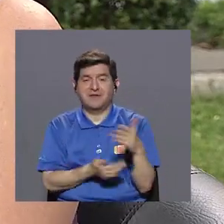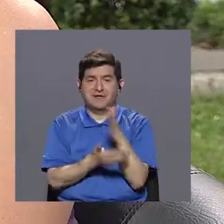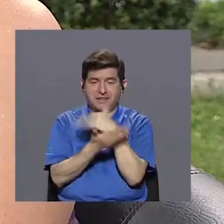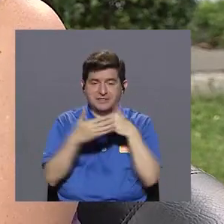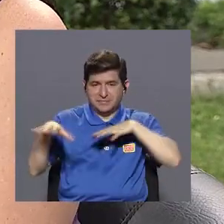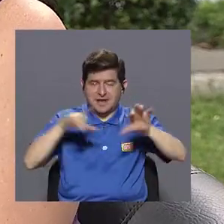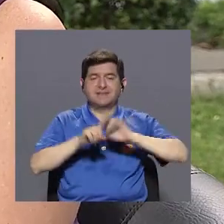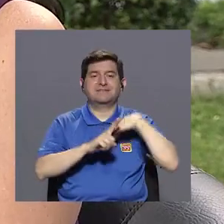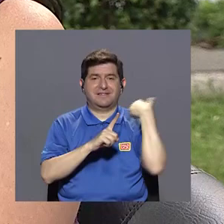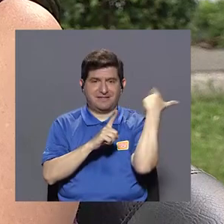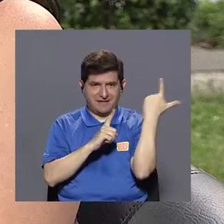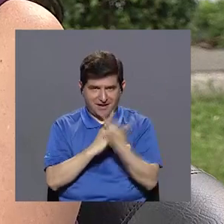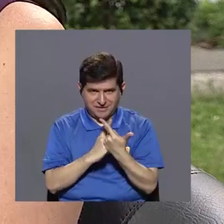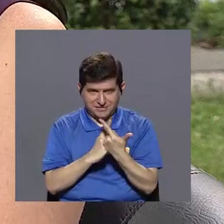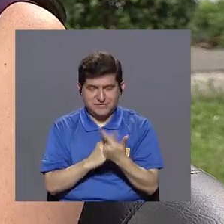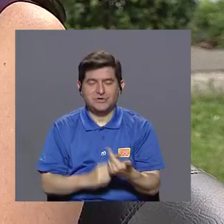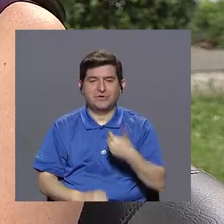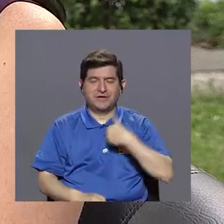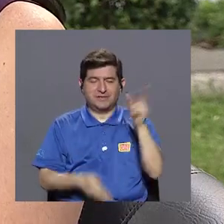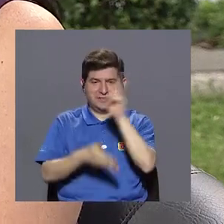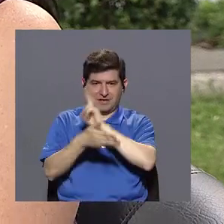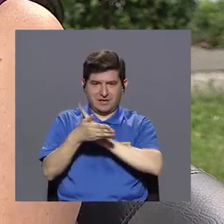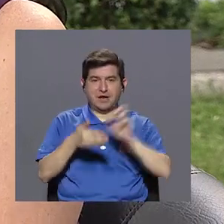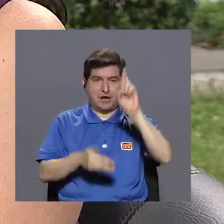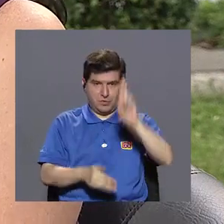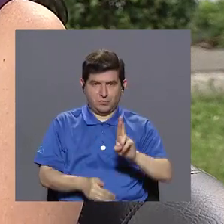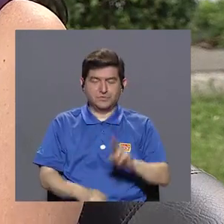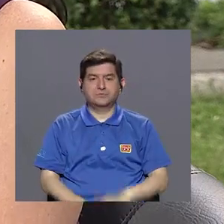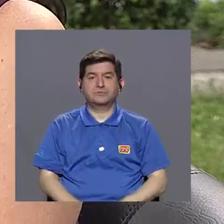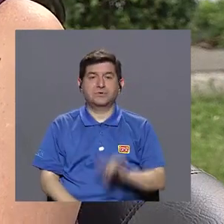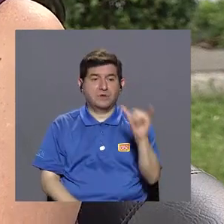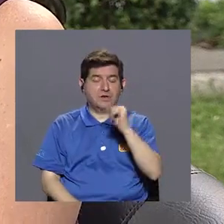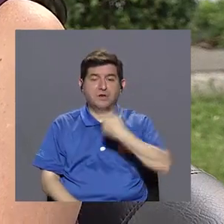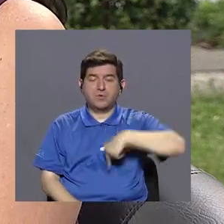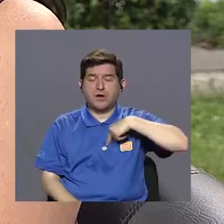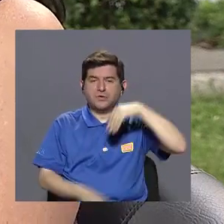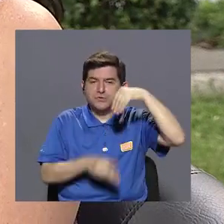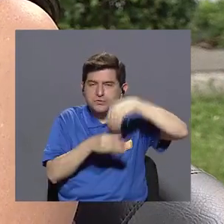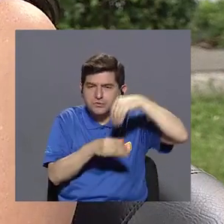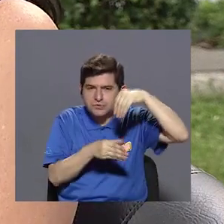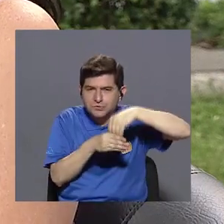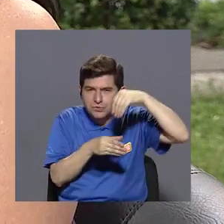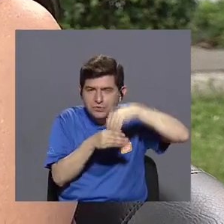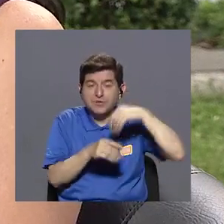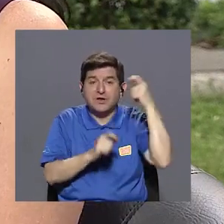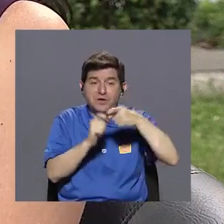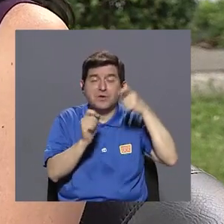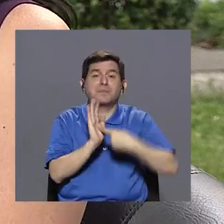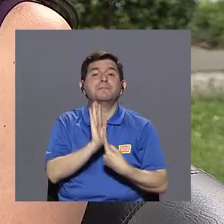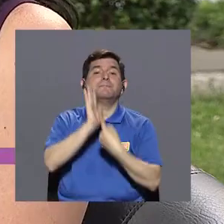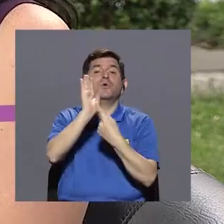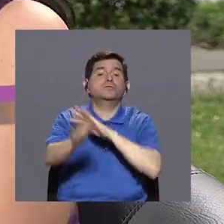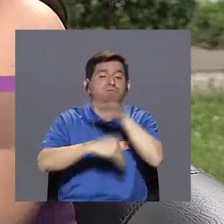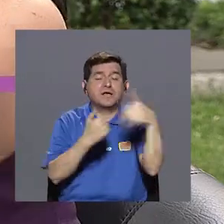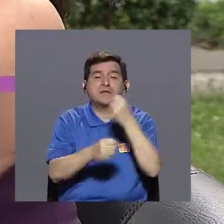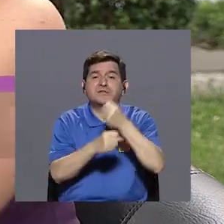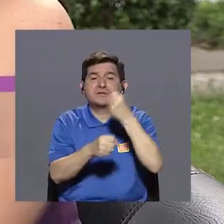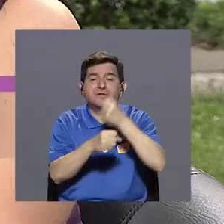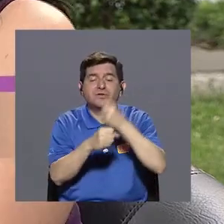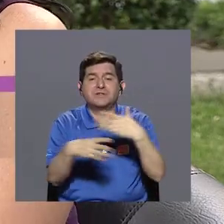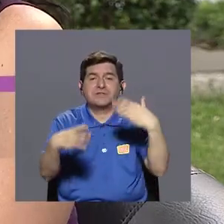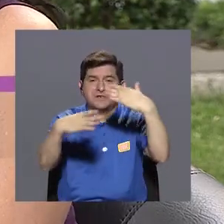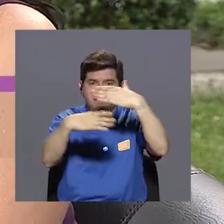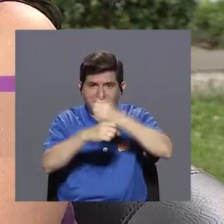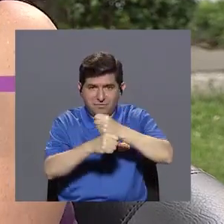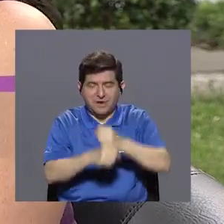responsabilidad, somos parte de la acción social de la, uh-huh, Universidad de Costa Rica, y que pues también damos nuestro granito de arena justamente mostrando todo el